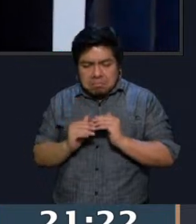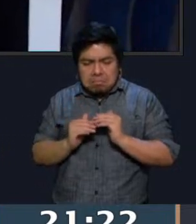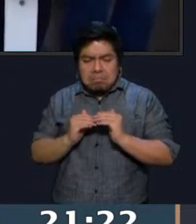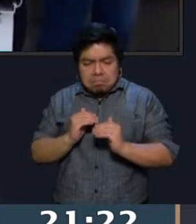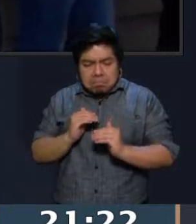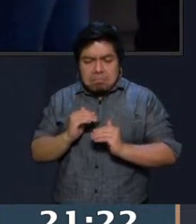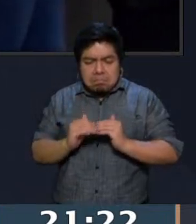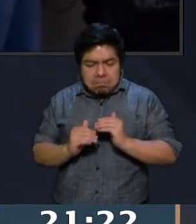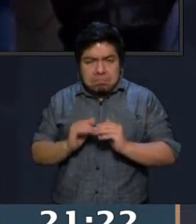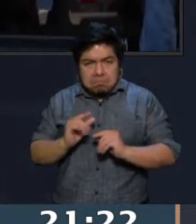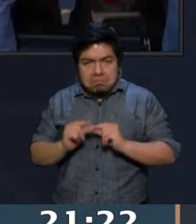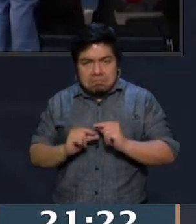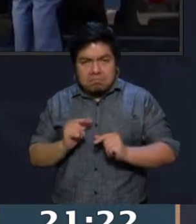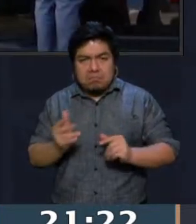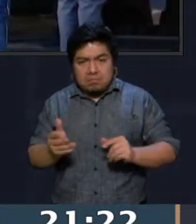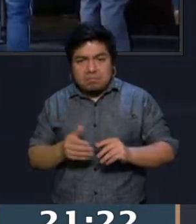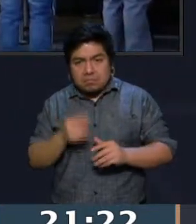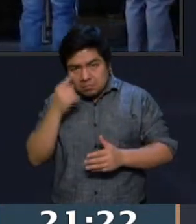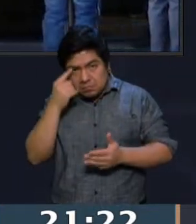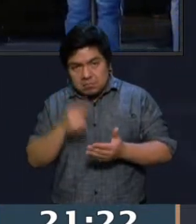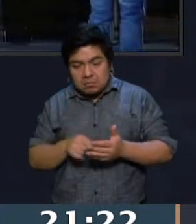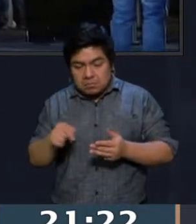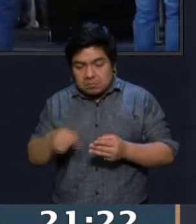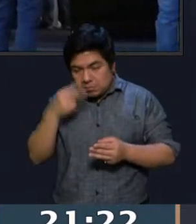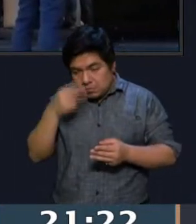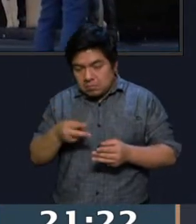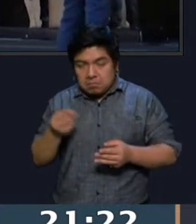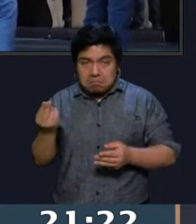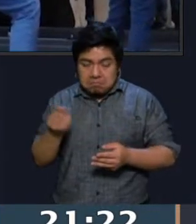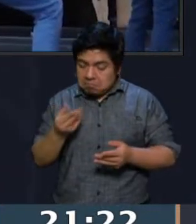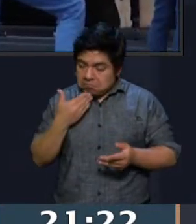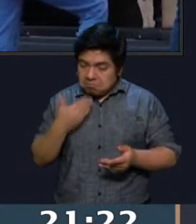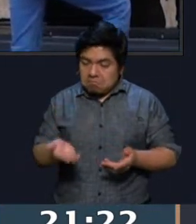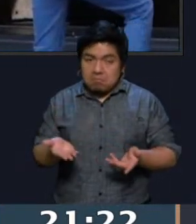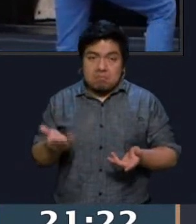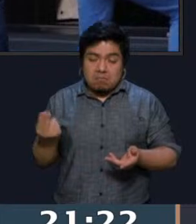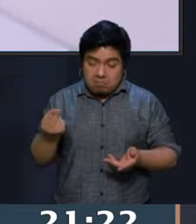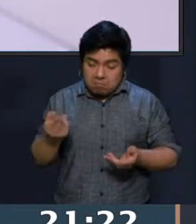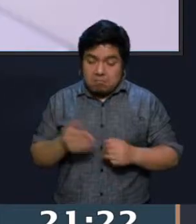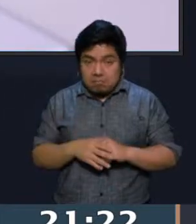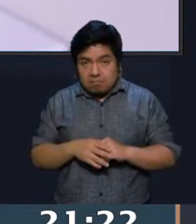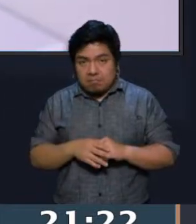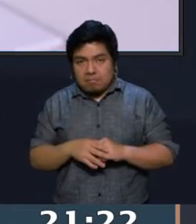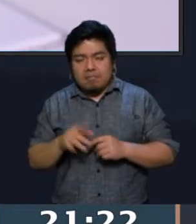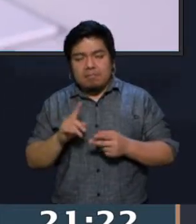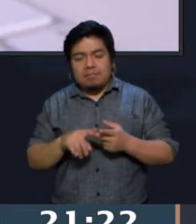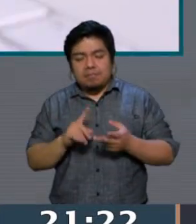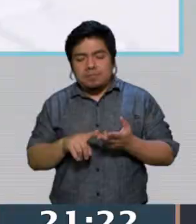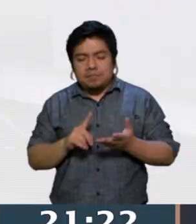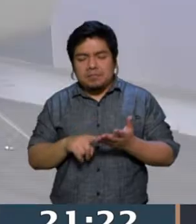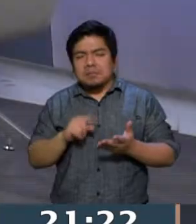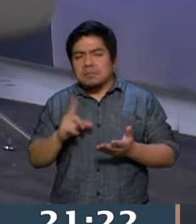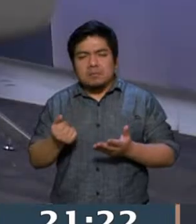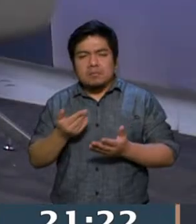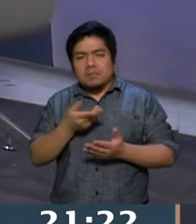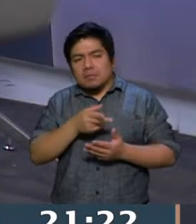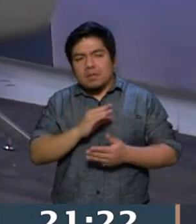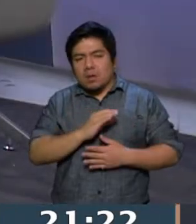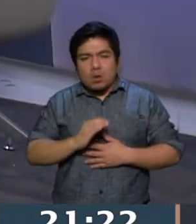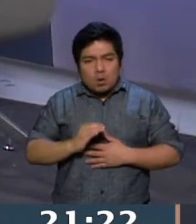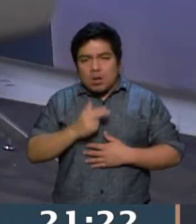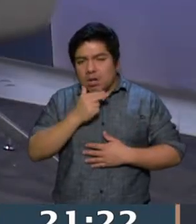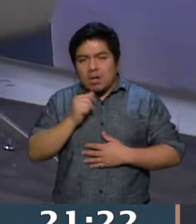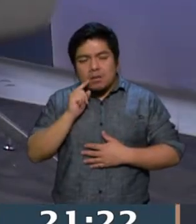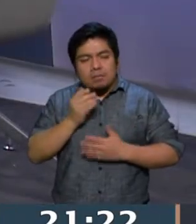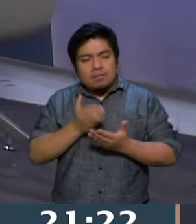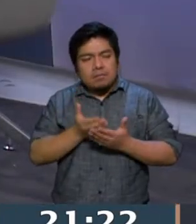pasos y bueno, yo creo que México no debería quedarse atrás en la región, ¿no?, para hablar de estos temas. Sin duda, y hablando sobre las propuestas que han hecho hasta ahorita,